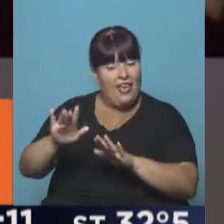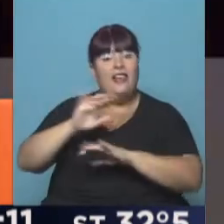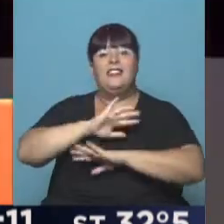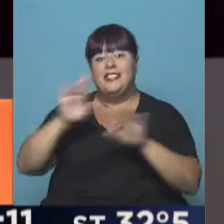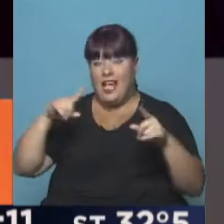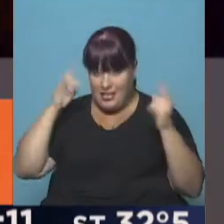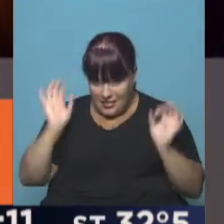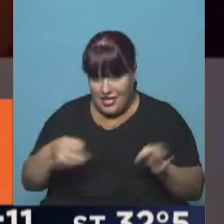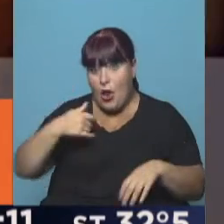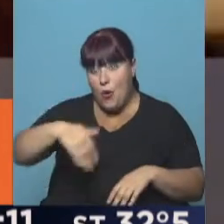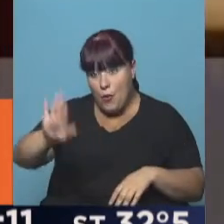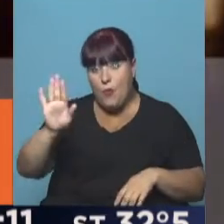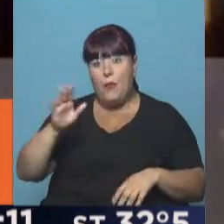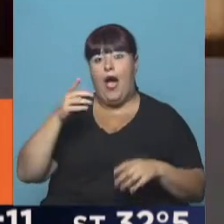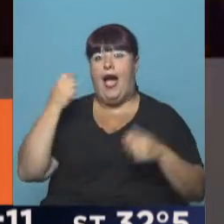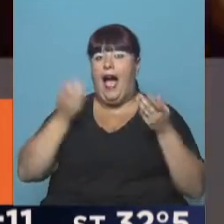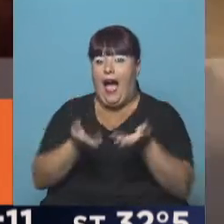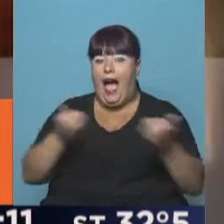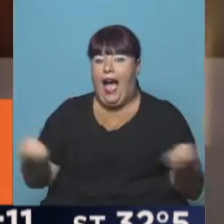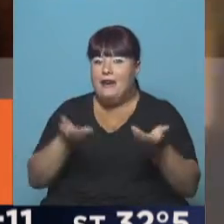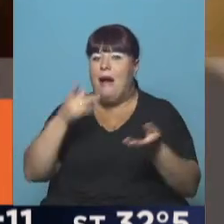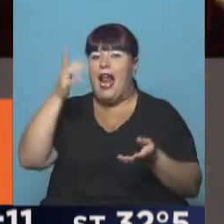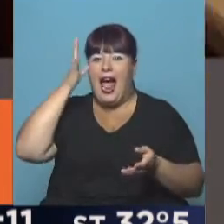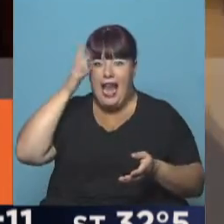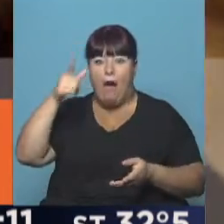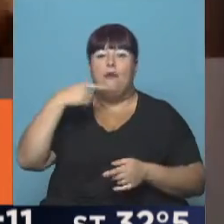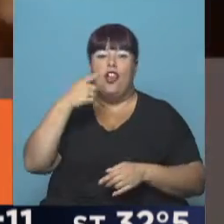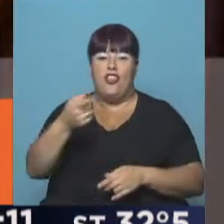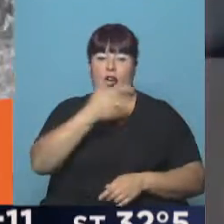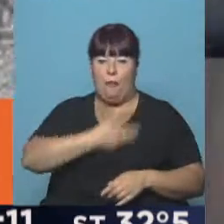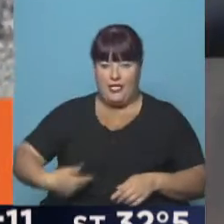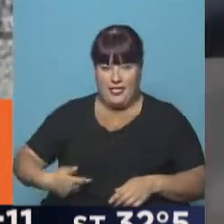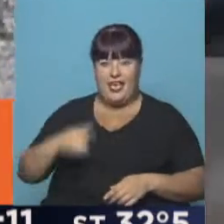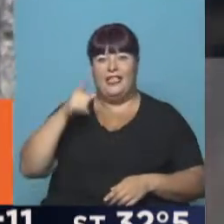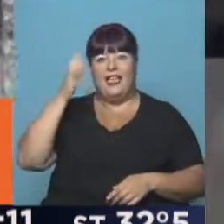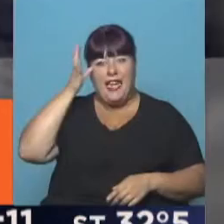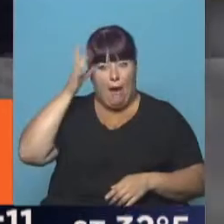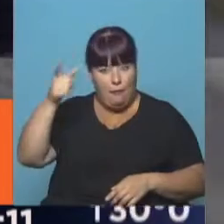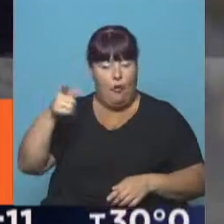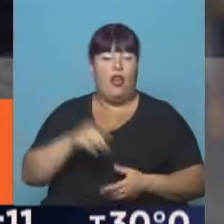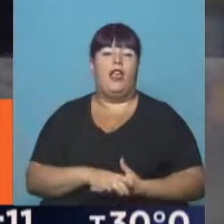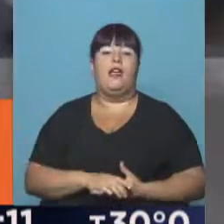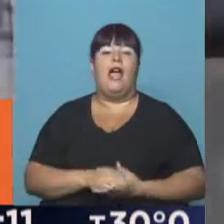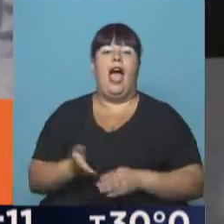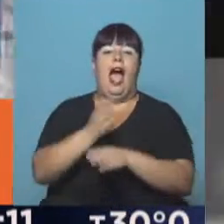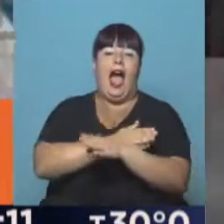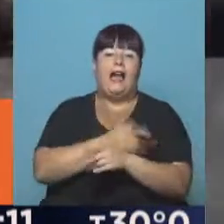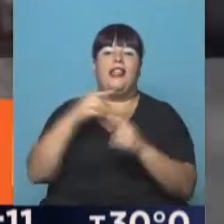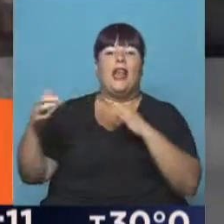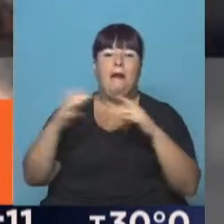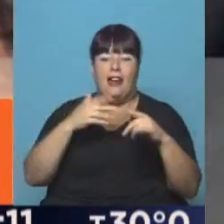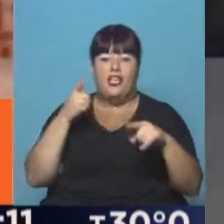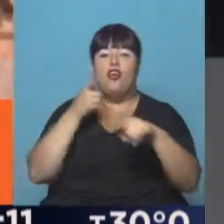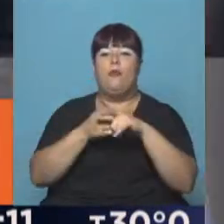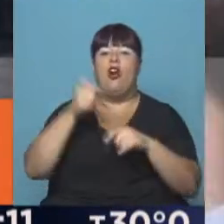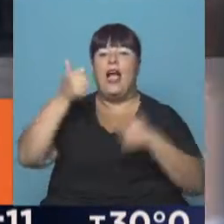se sabe además que va a dar la arenga previa para Napoli, lo confirmó el presidente de la institución napolitana en la previa de lo que será ese partido